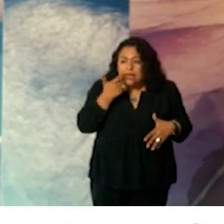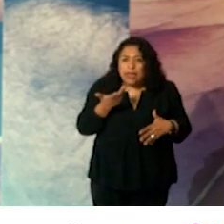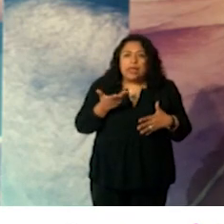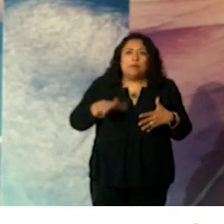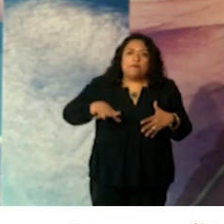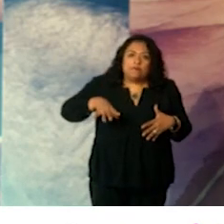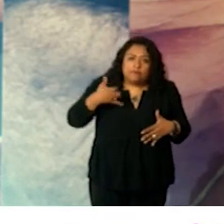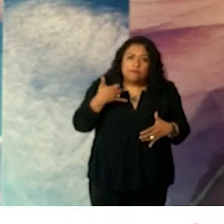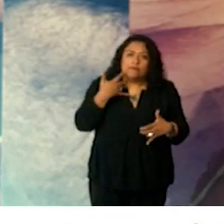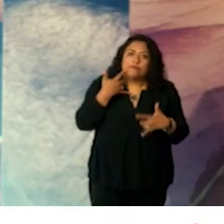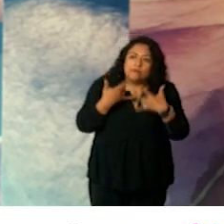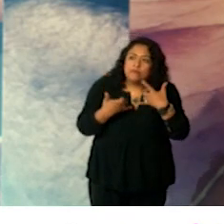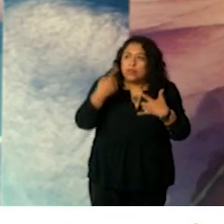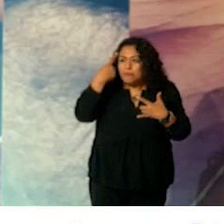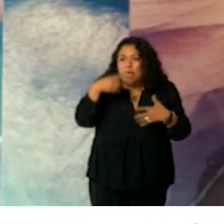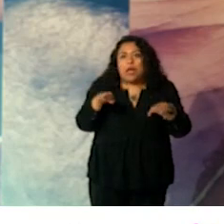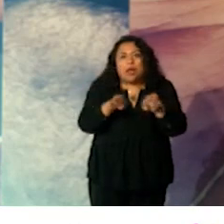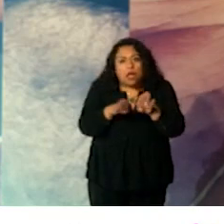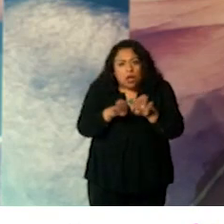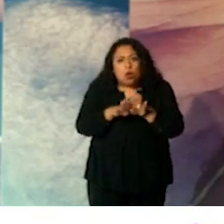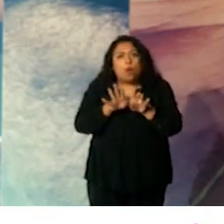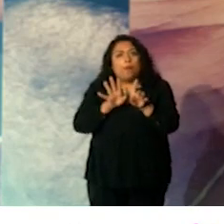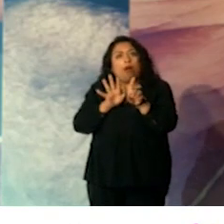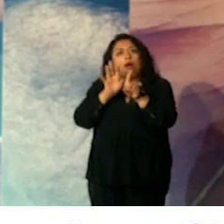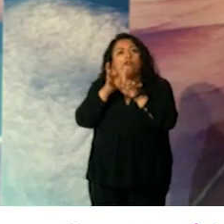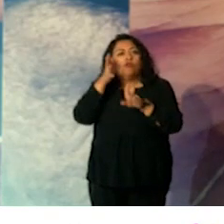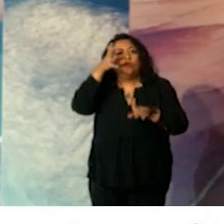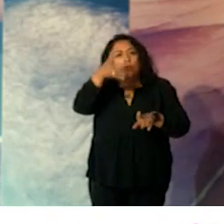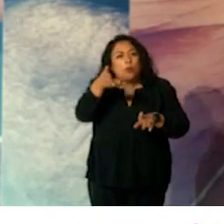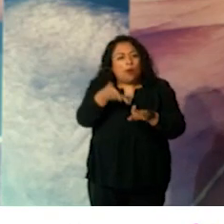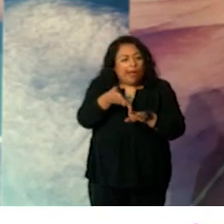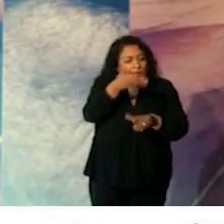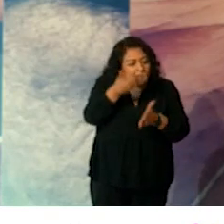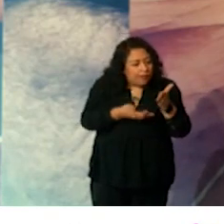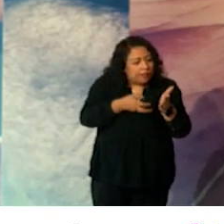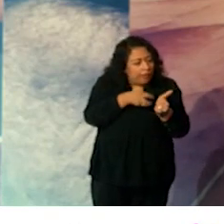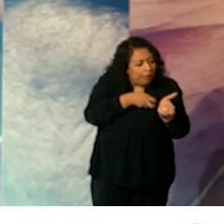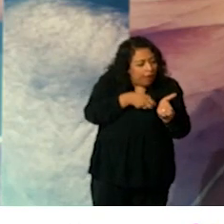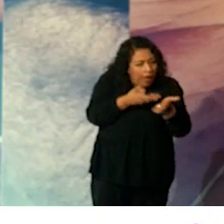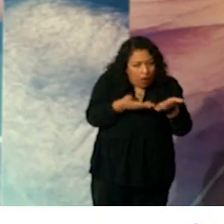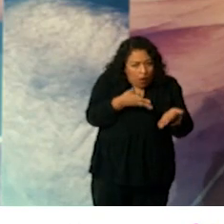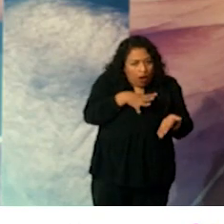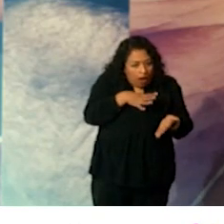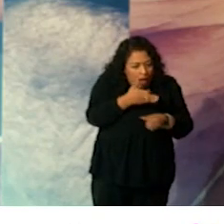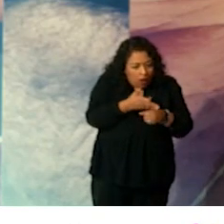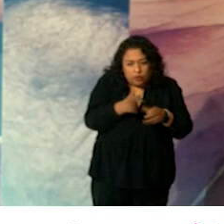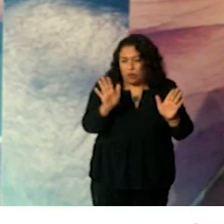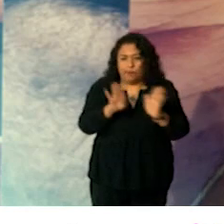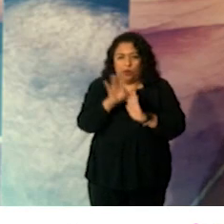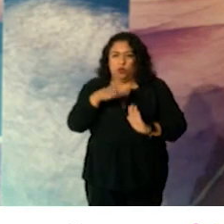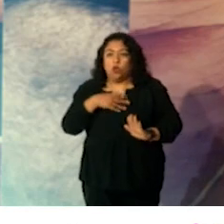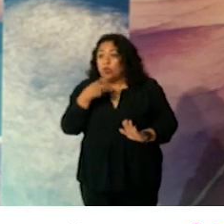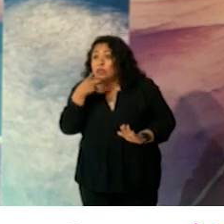formas de llegar allá sin reflexionar sobre lo que tenemos, ¿no? Entonces, por ejemplo, yo no puedo hablar